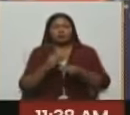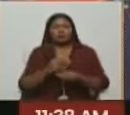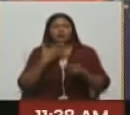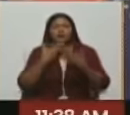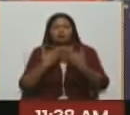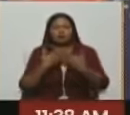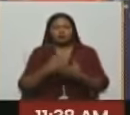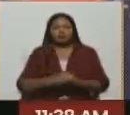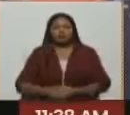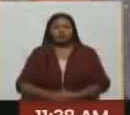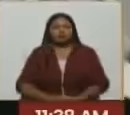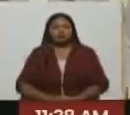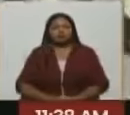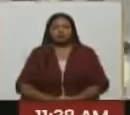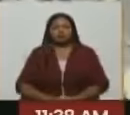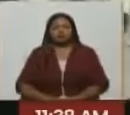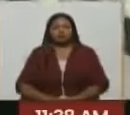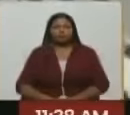señor presidente.